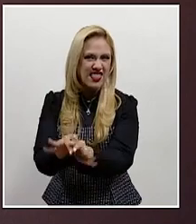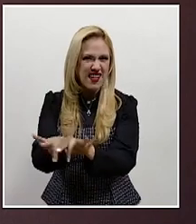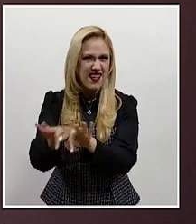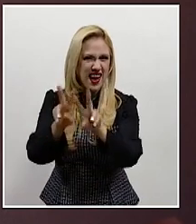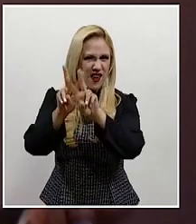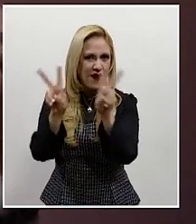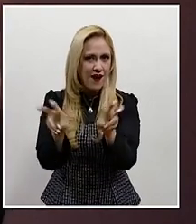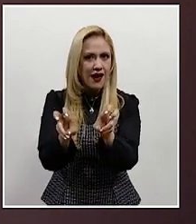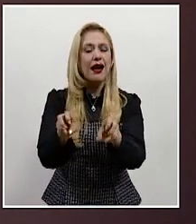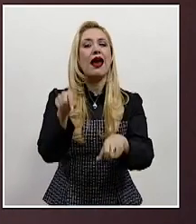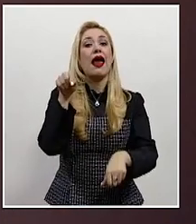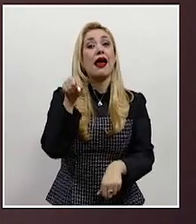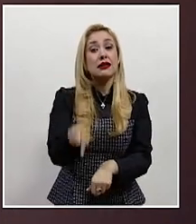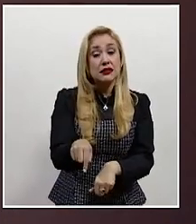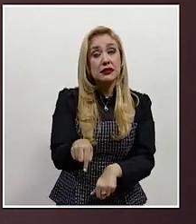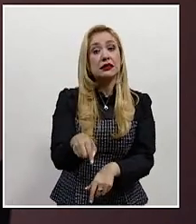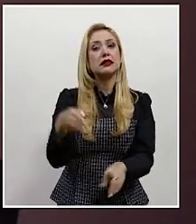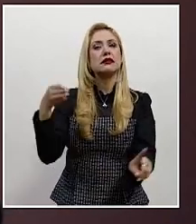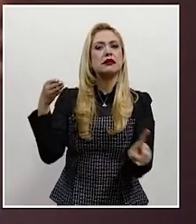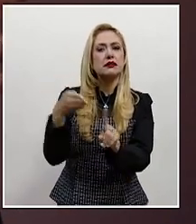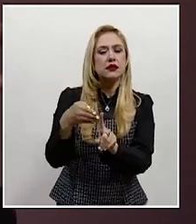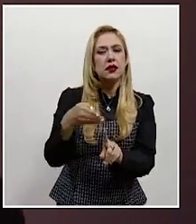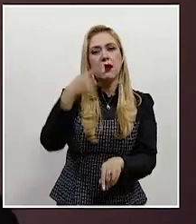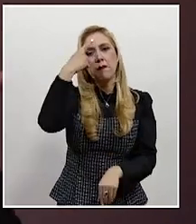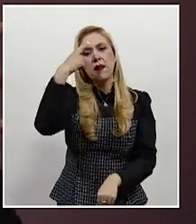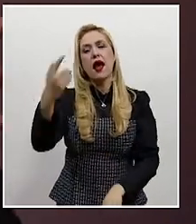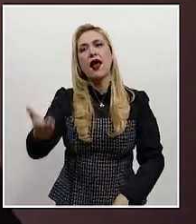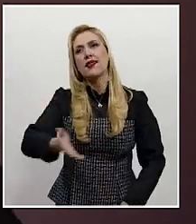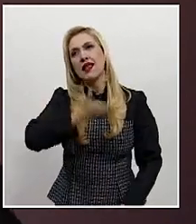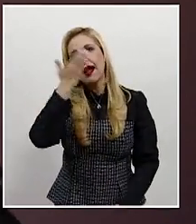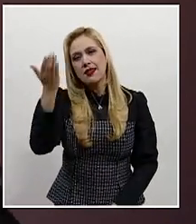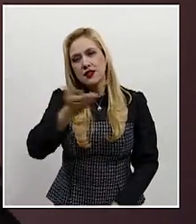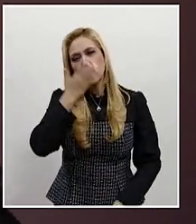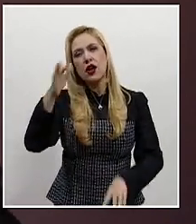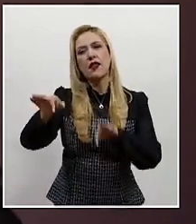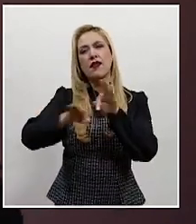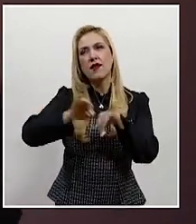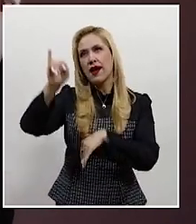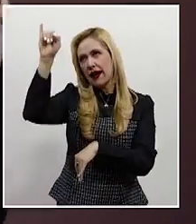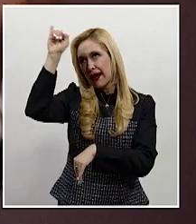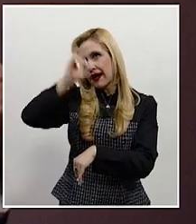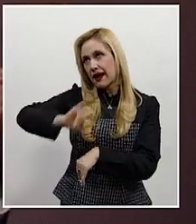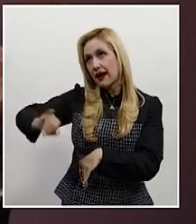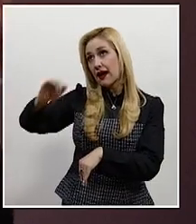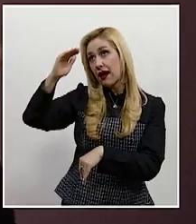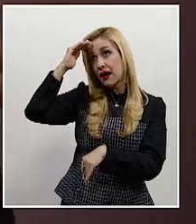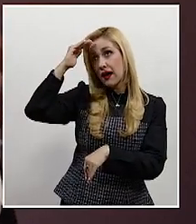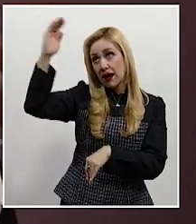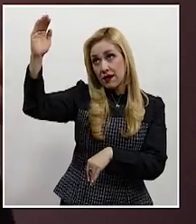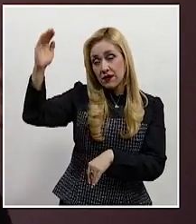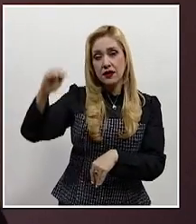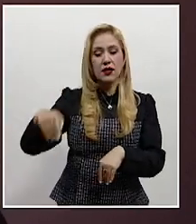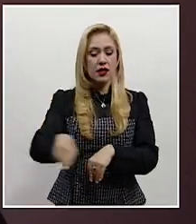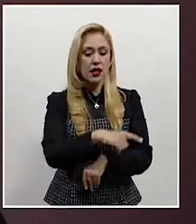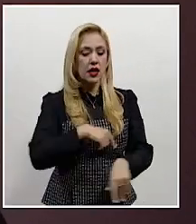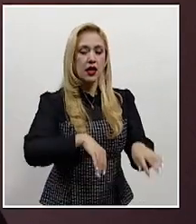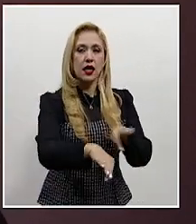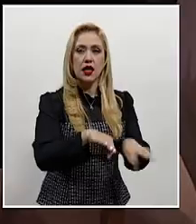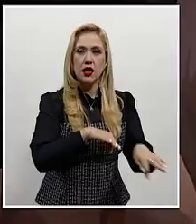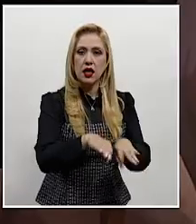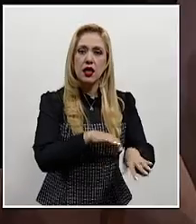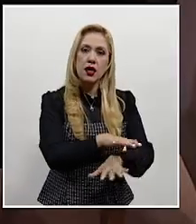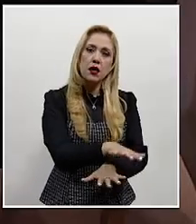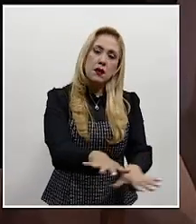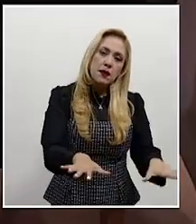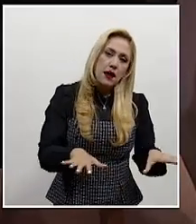de la OIT, que siempre se centran en la tradicional relación laboral entre la parte trabajadora y la parte